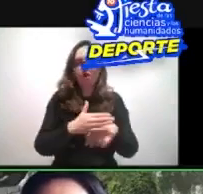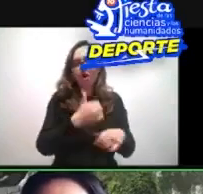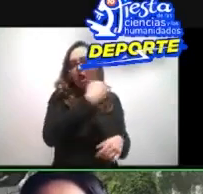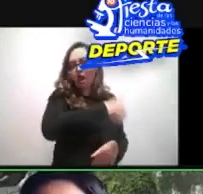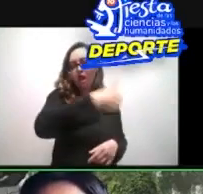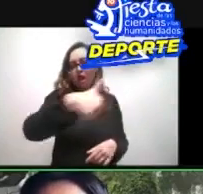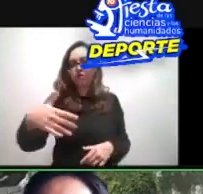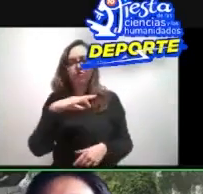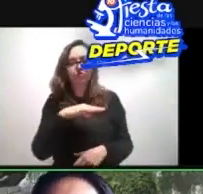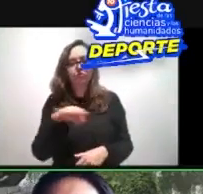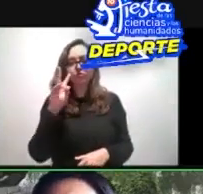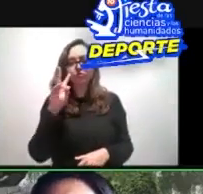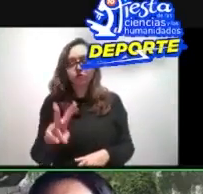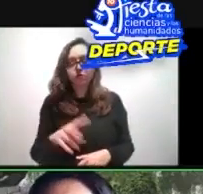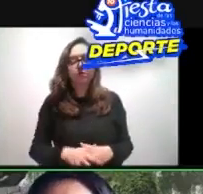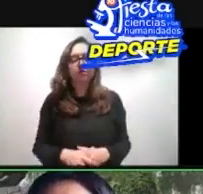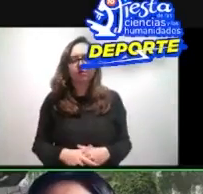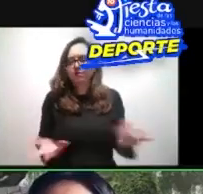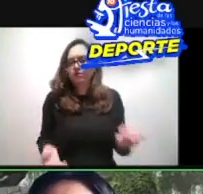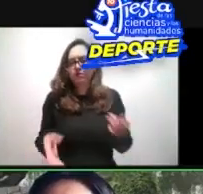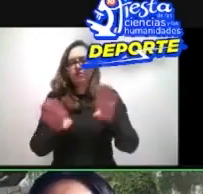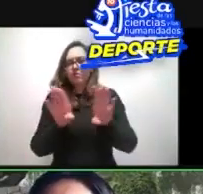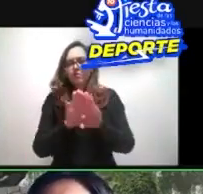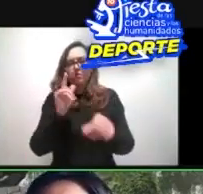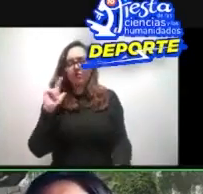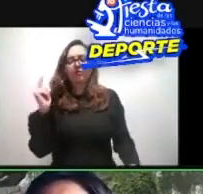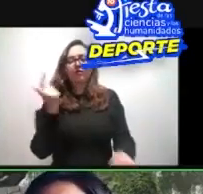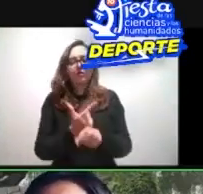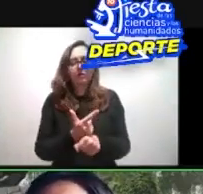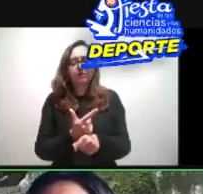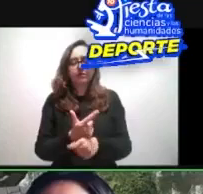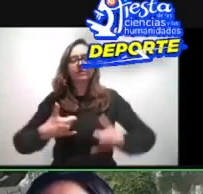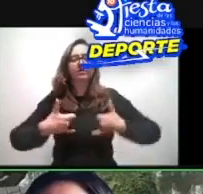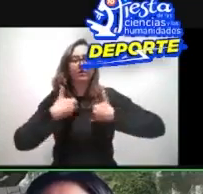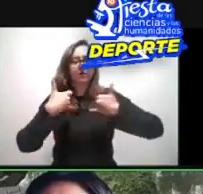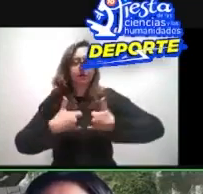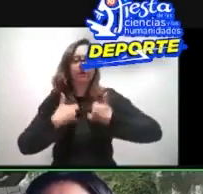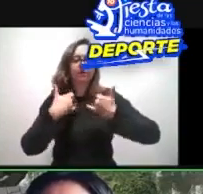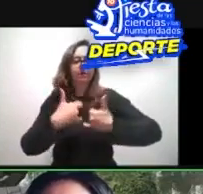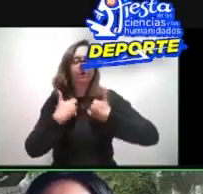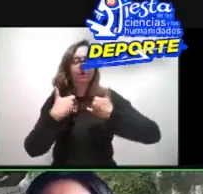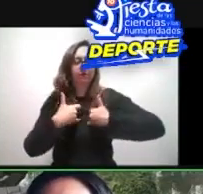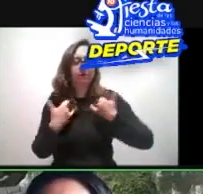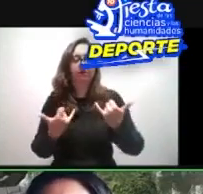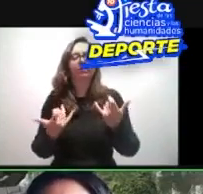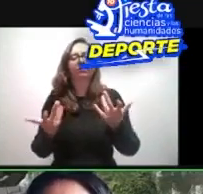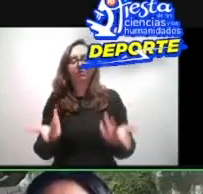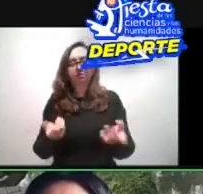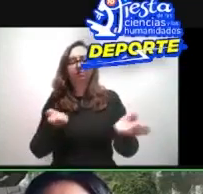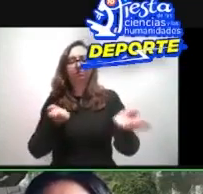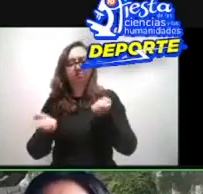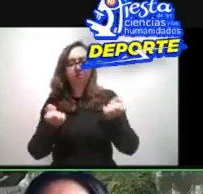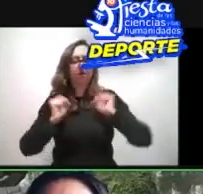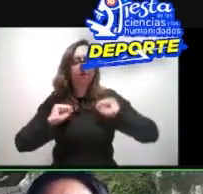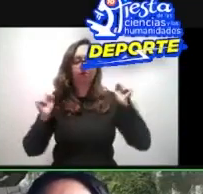en las líneas. ¿Qué fue lo que encontramos? Los adolescentes que hacen atletismo, que son los que estamos viendo en la